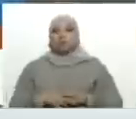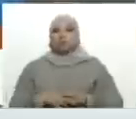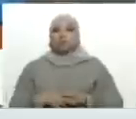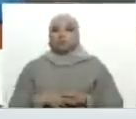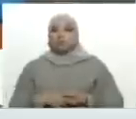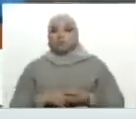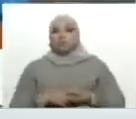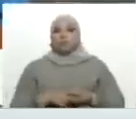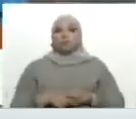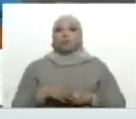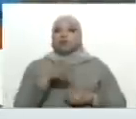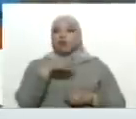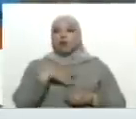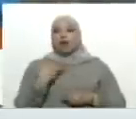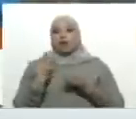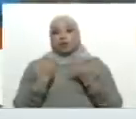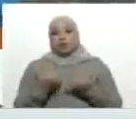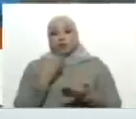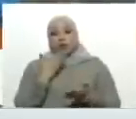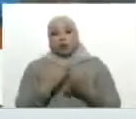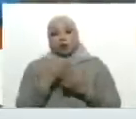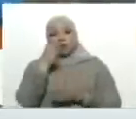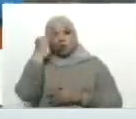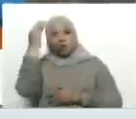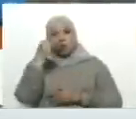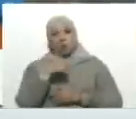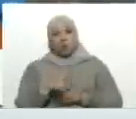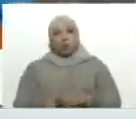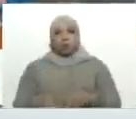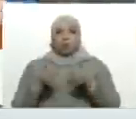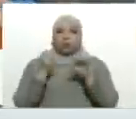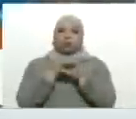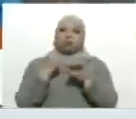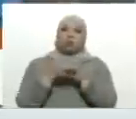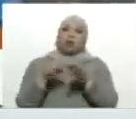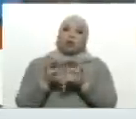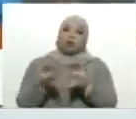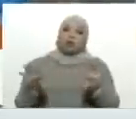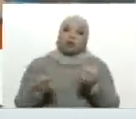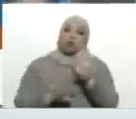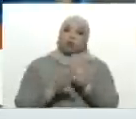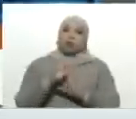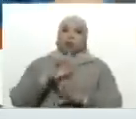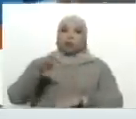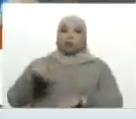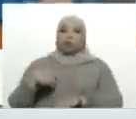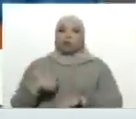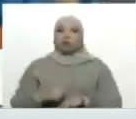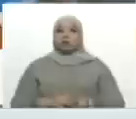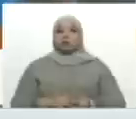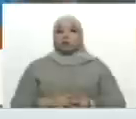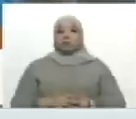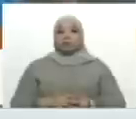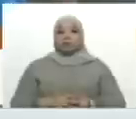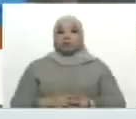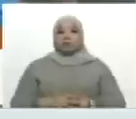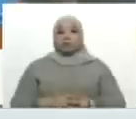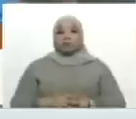de nosotros gracias a Dios hemos tenido oportunidad de acceder a educación superior Tener